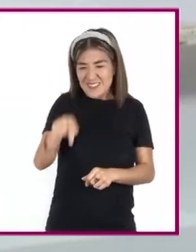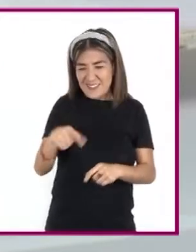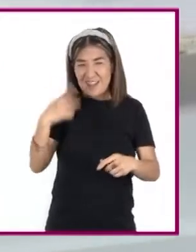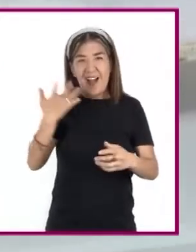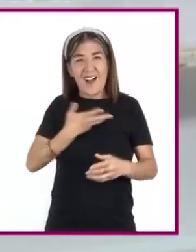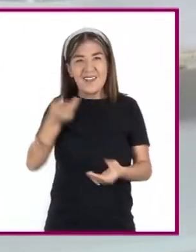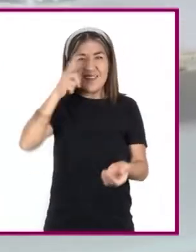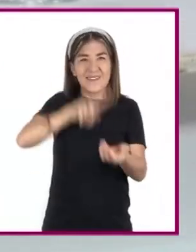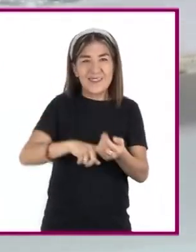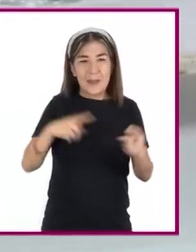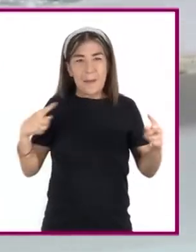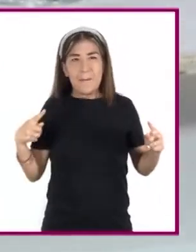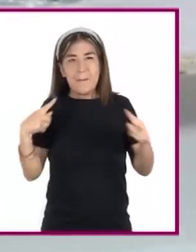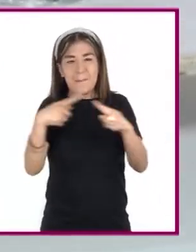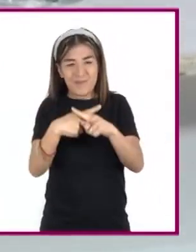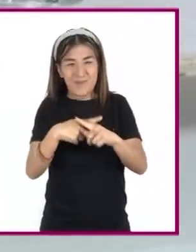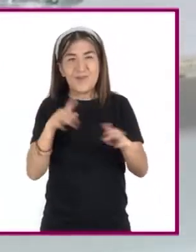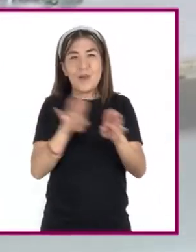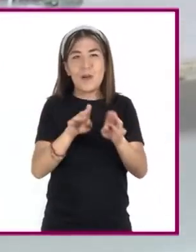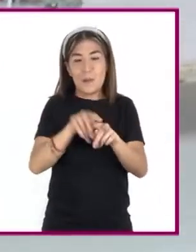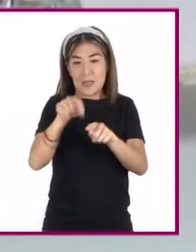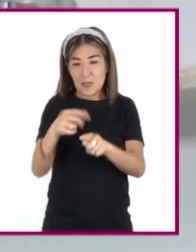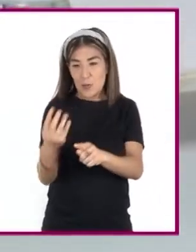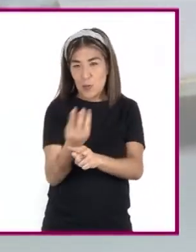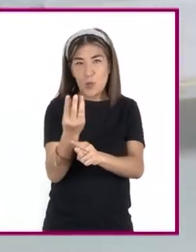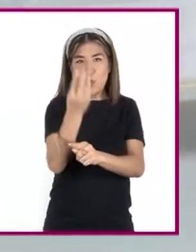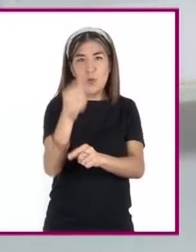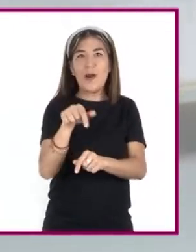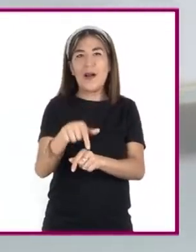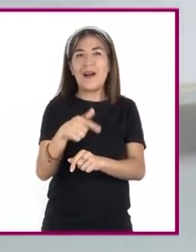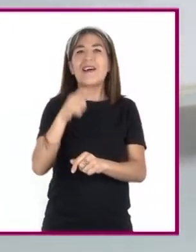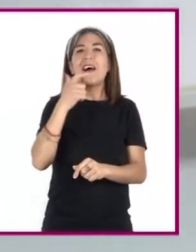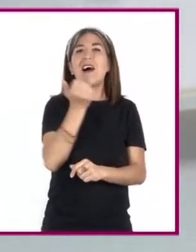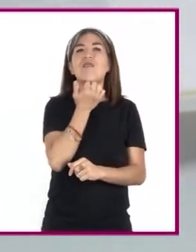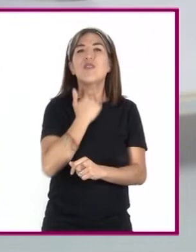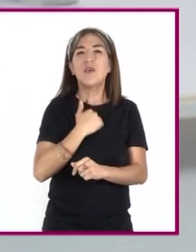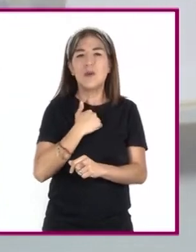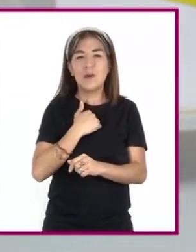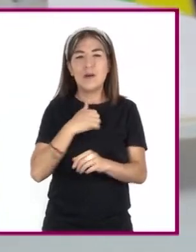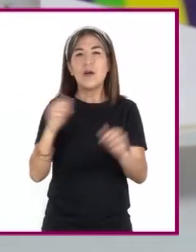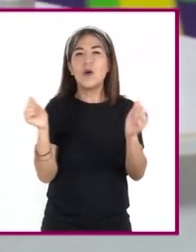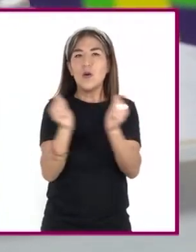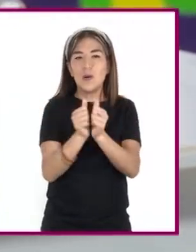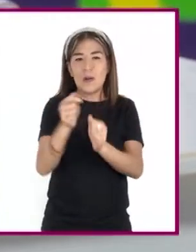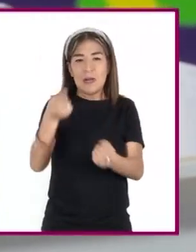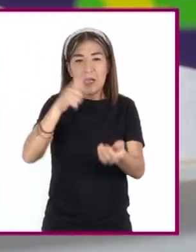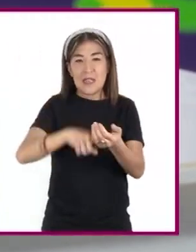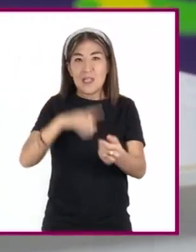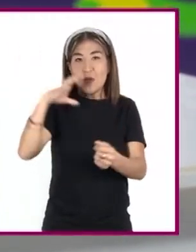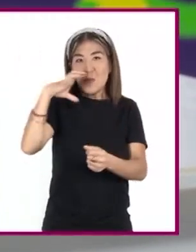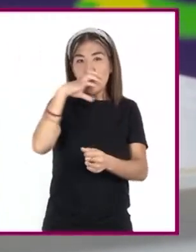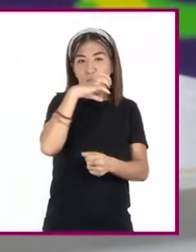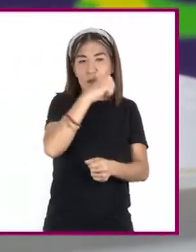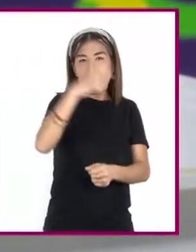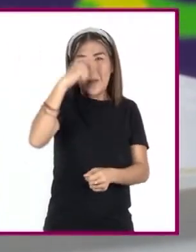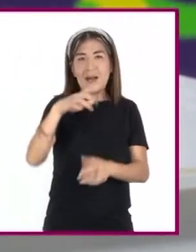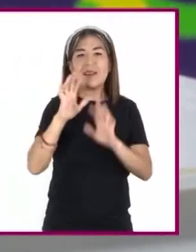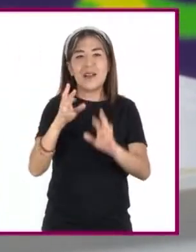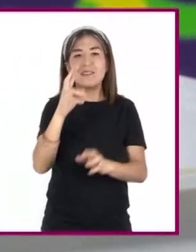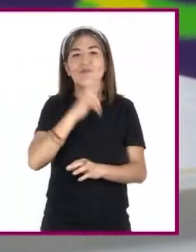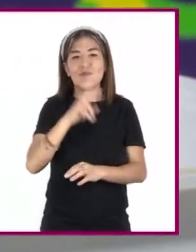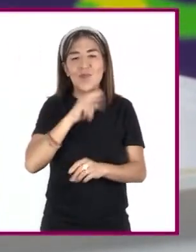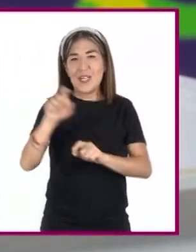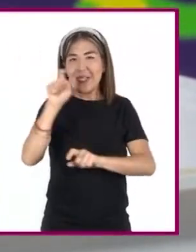produce al someterlo a la flama de la lámpara de alcohol, es decir, al aplicarle calor para acelerar la